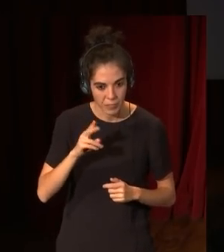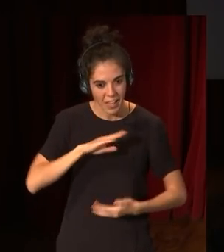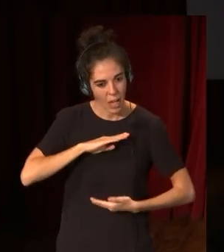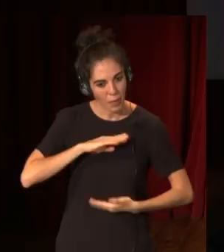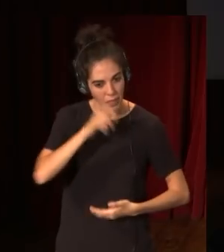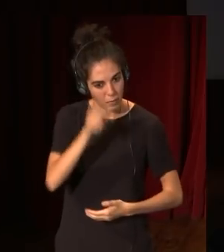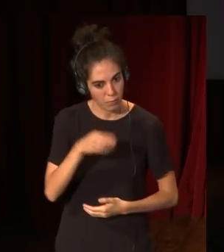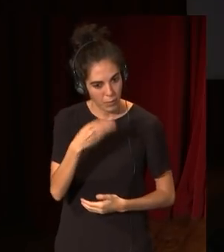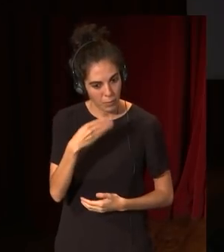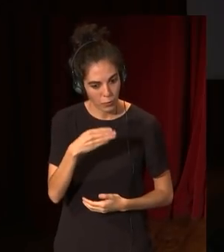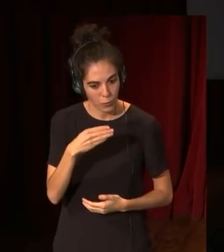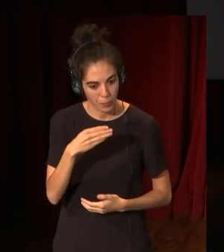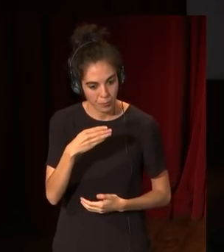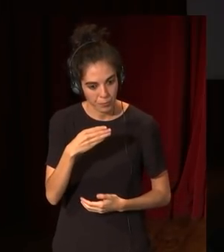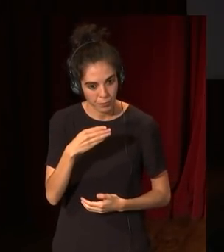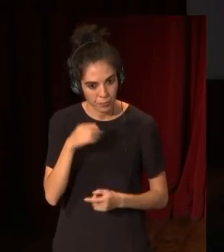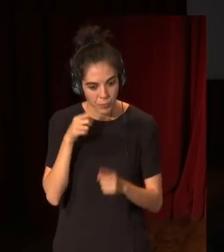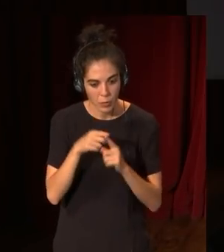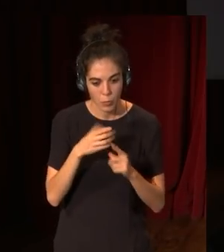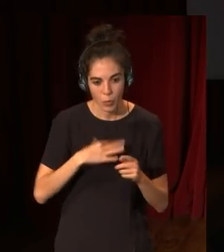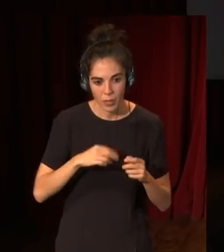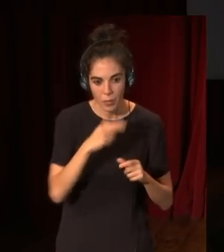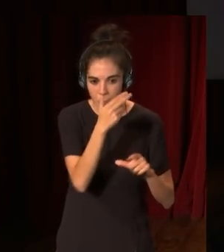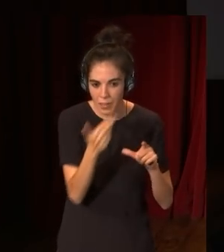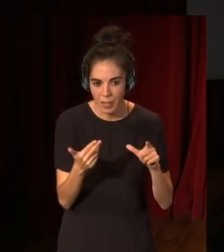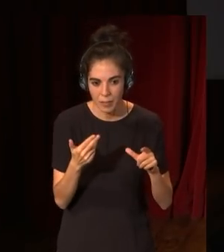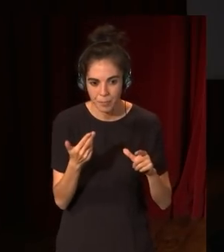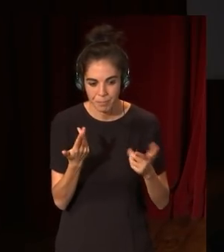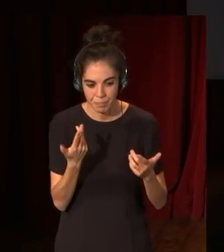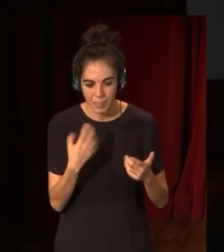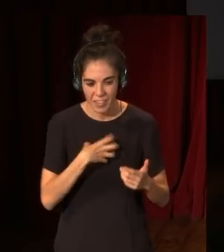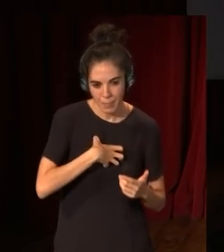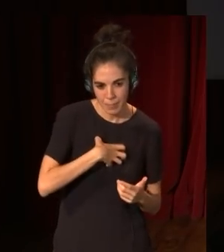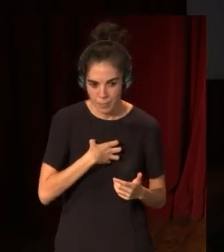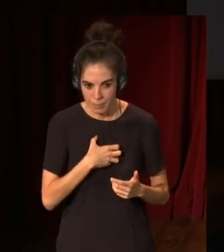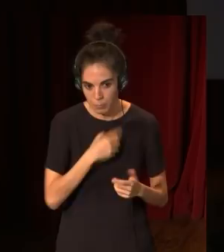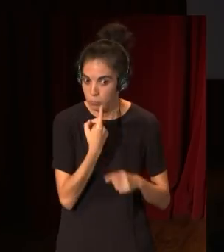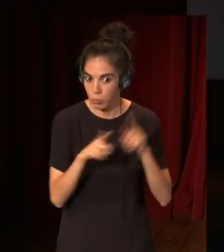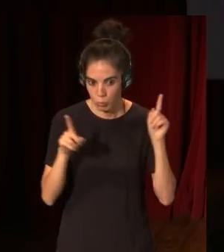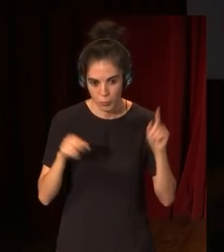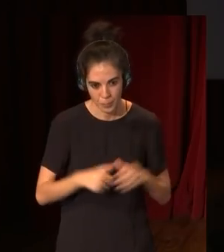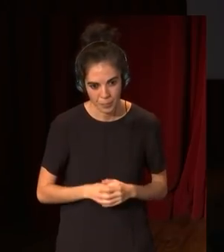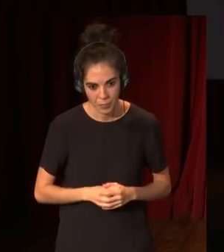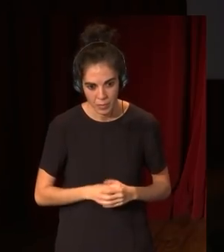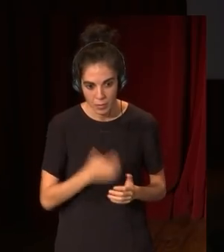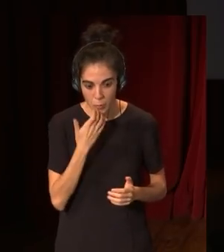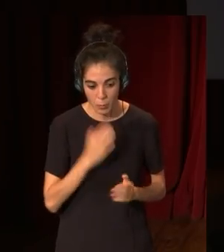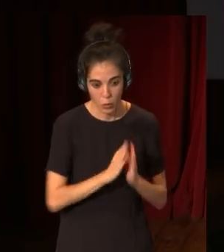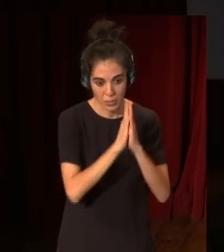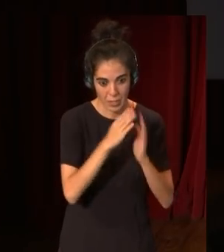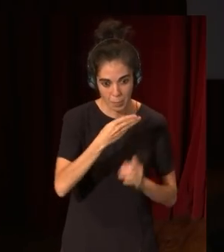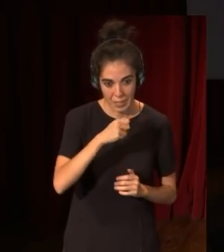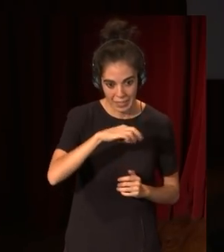para pintar con registros absolutamente diferentes en un caso en el caso de san benito ha